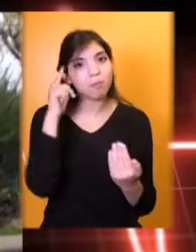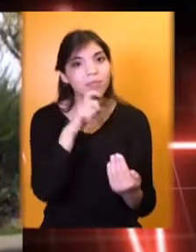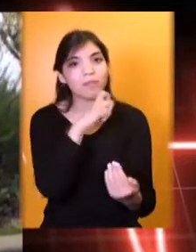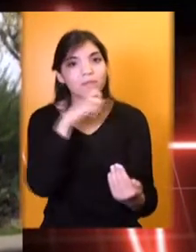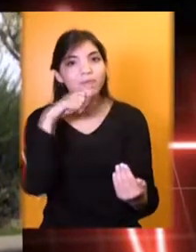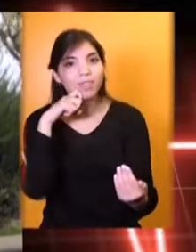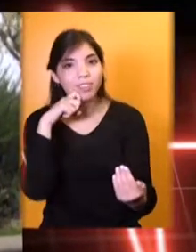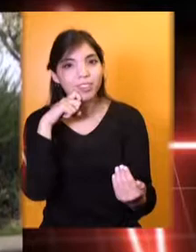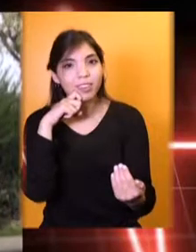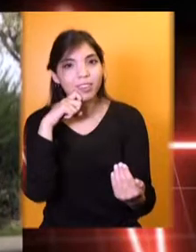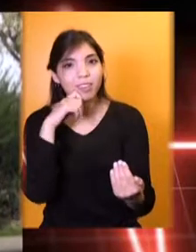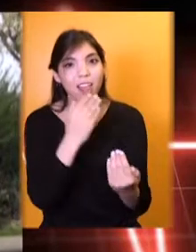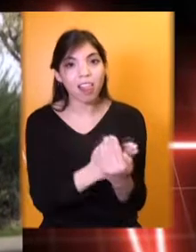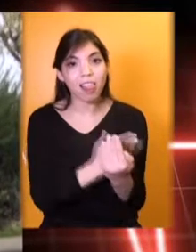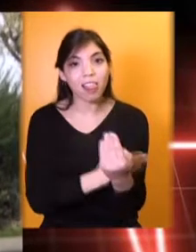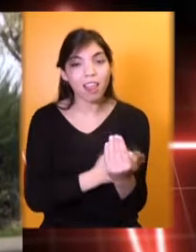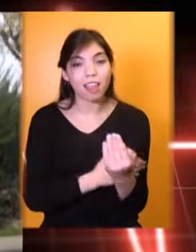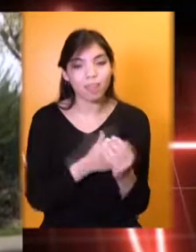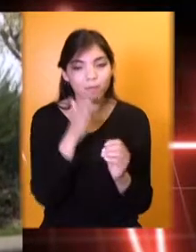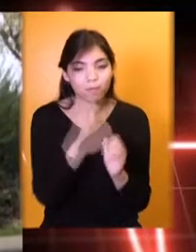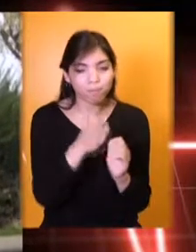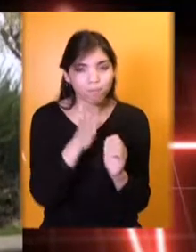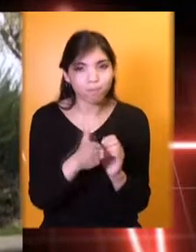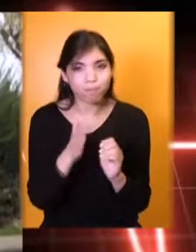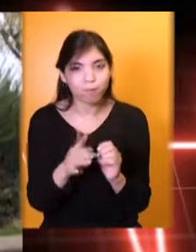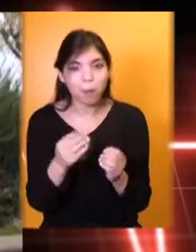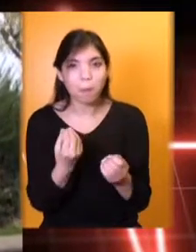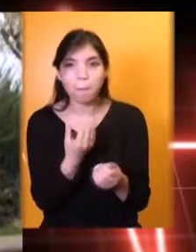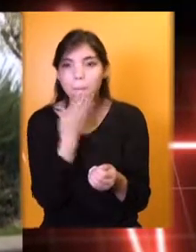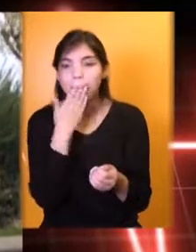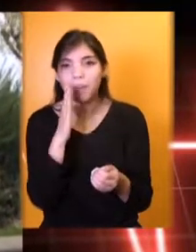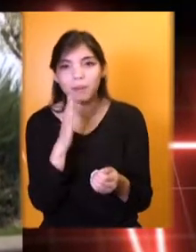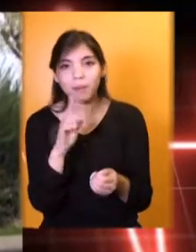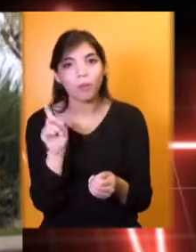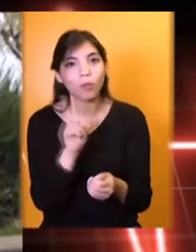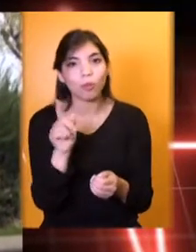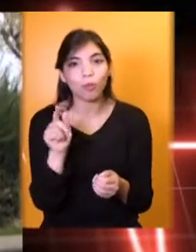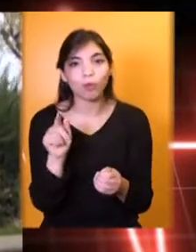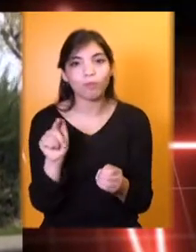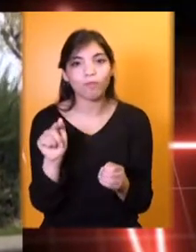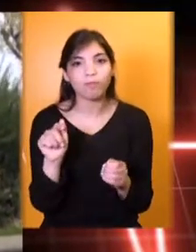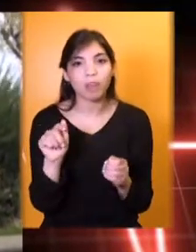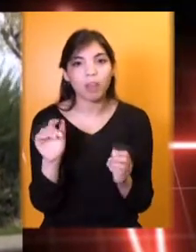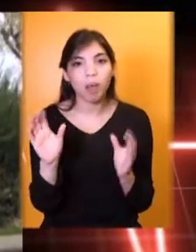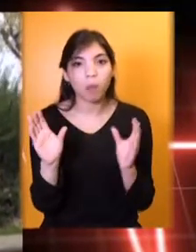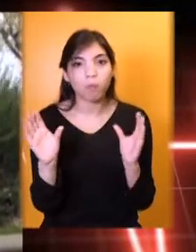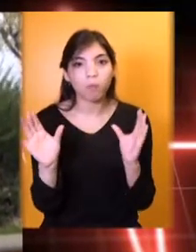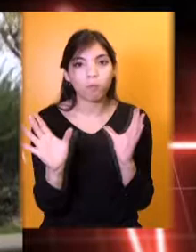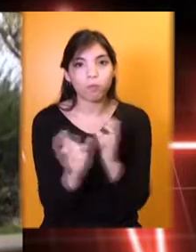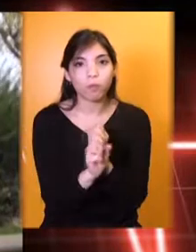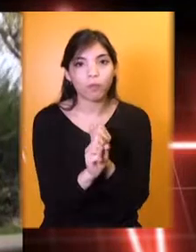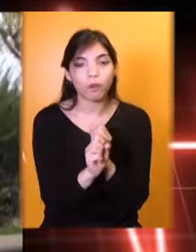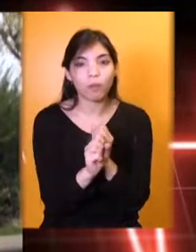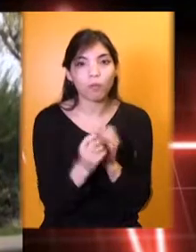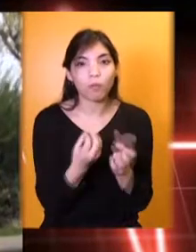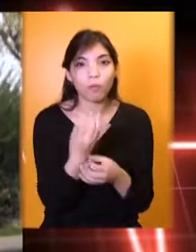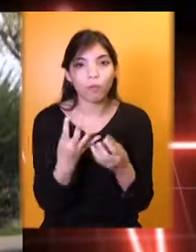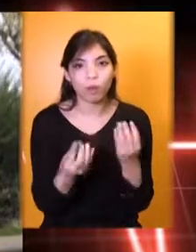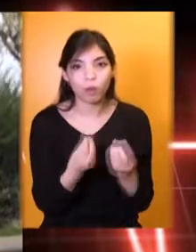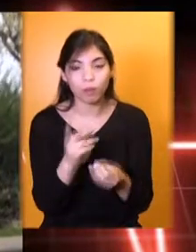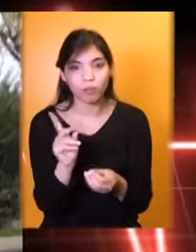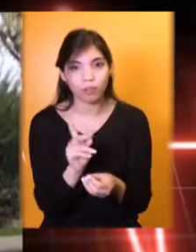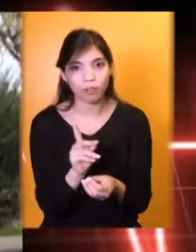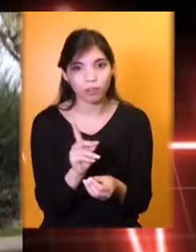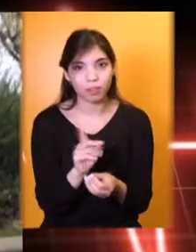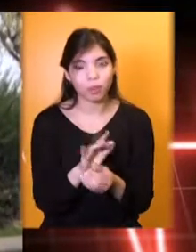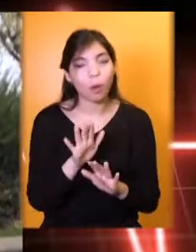utilizar pedazos de leña más chicos, que se mejore la combustión, no cerrar el tiraje totalmente a manera de mejorar el